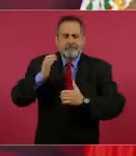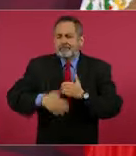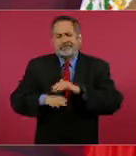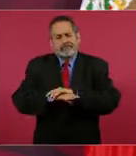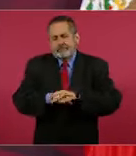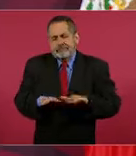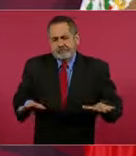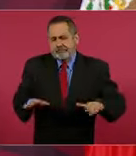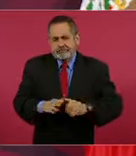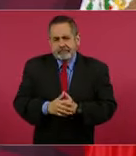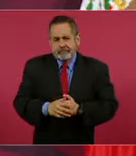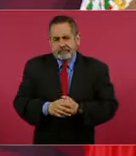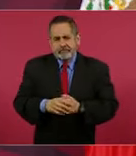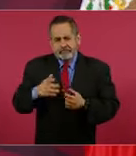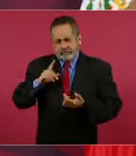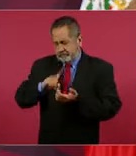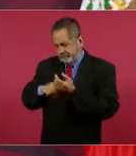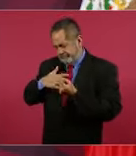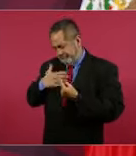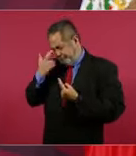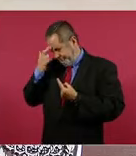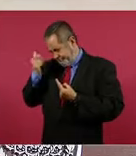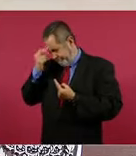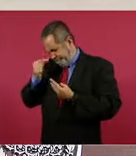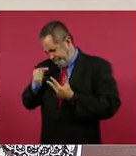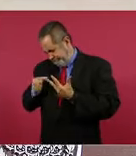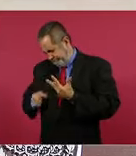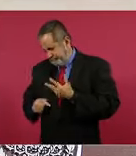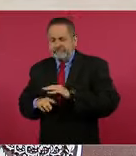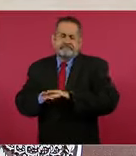y son muchas razones las que